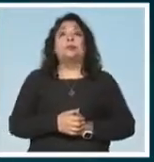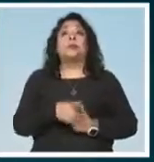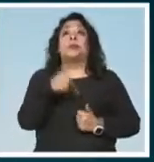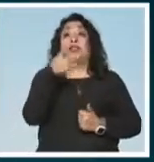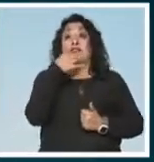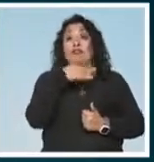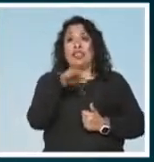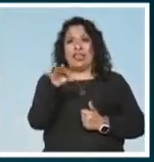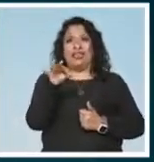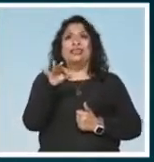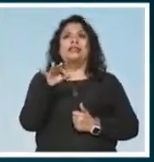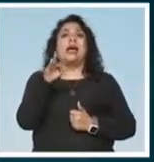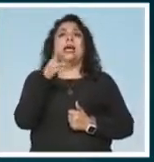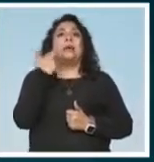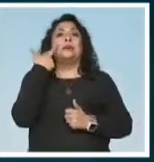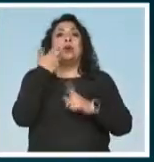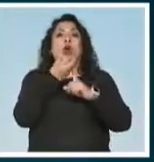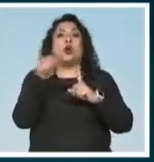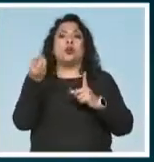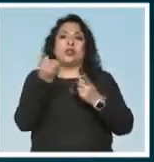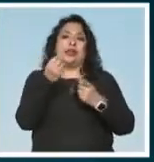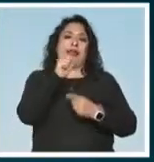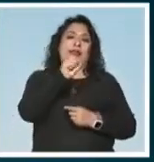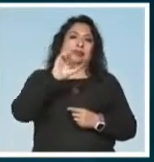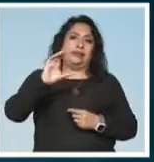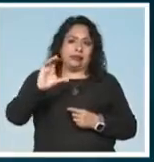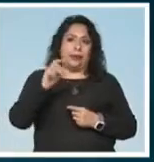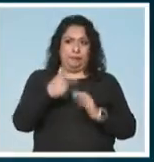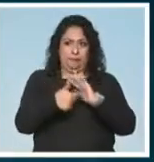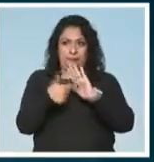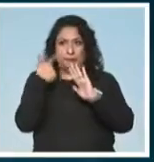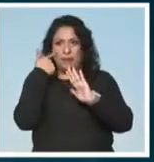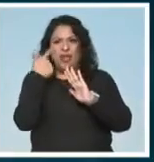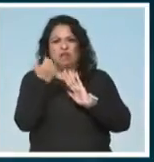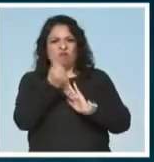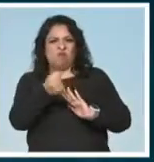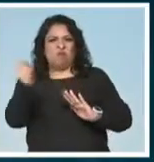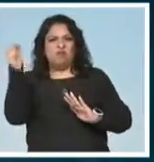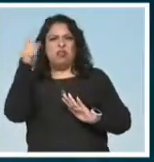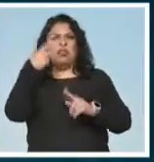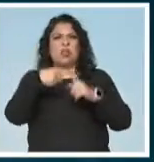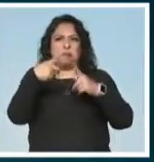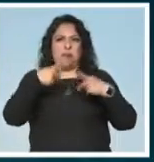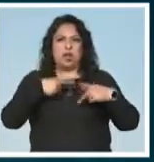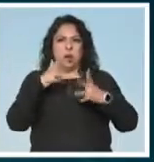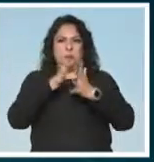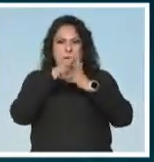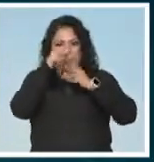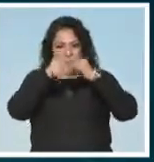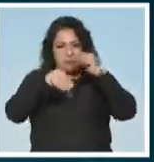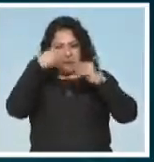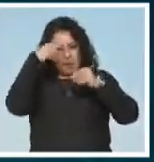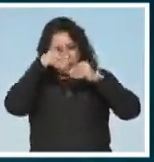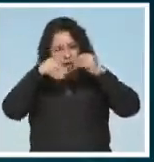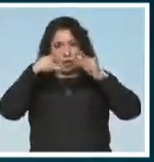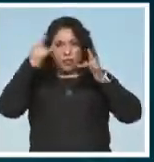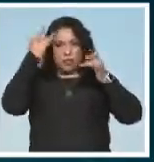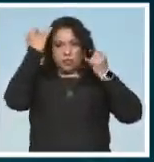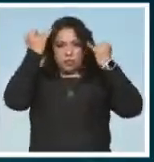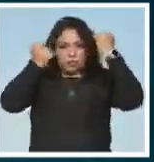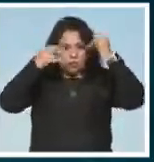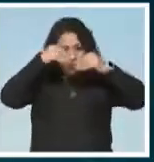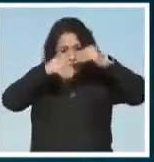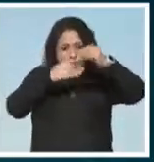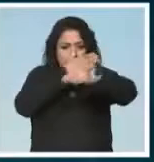Esta fiesta popular organizada por la sociedad civil es una muestra de la destreza que tienen los participantes para crear seres fantásticos